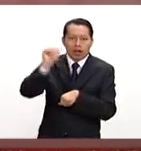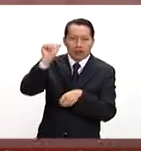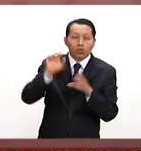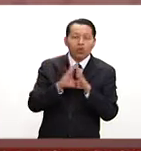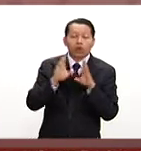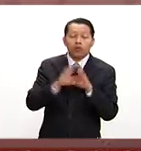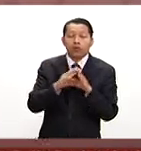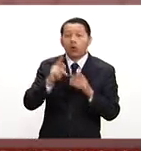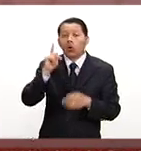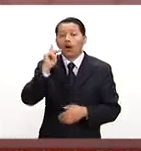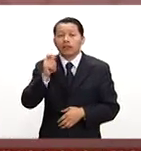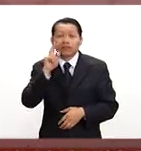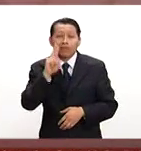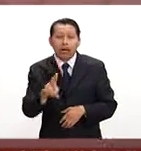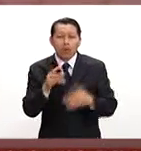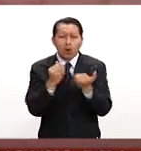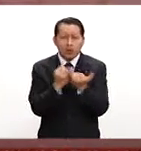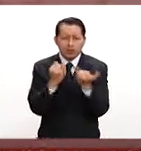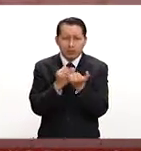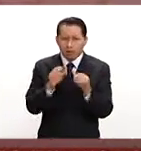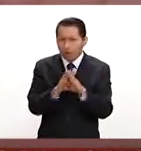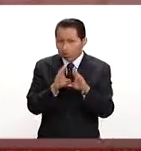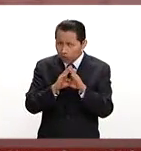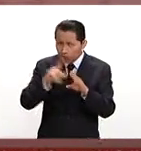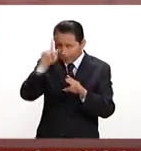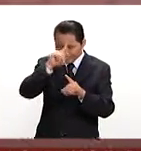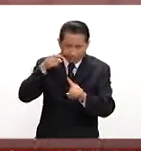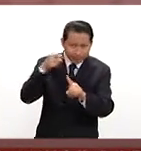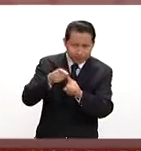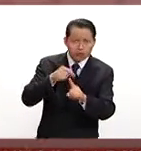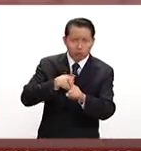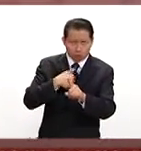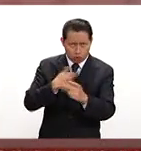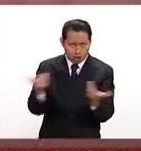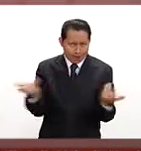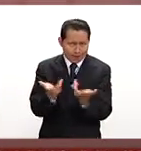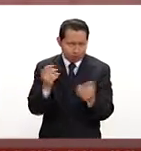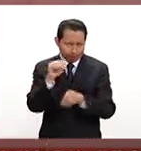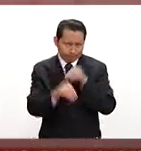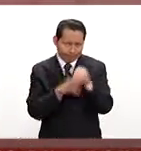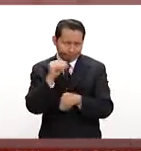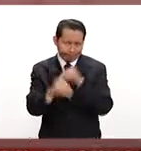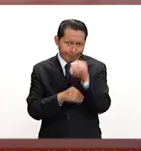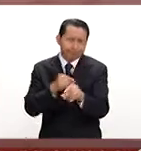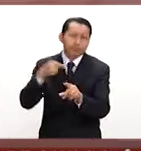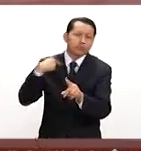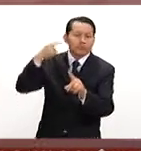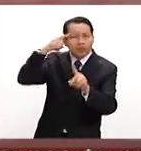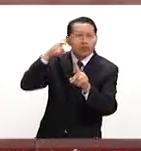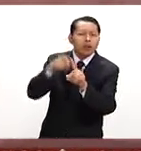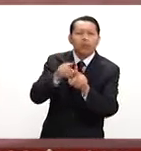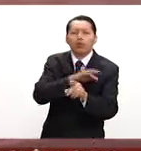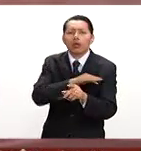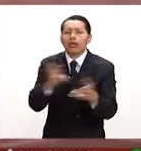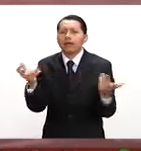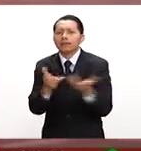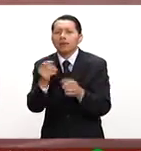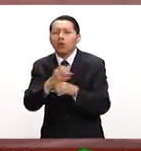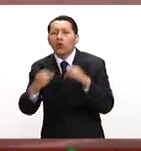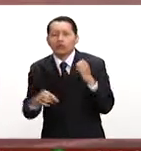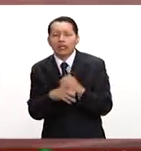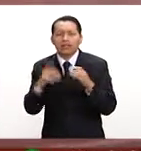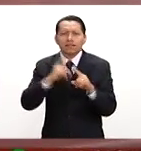que vemos es que ellos sí están como muy orientados a: yo produzco, yo me dedico a hacer cosas, a elaborar